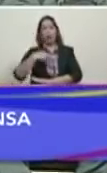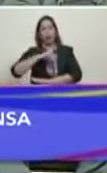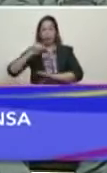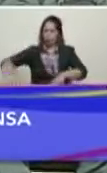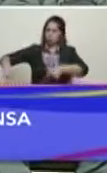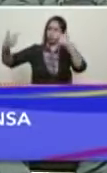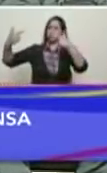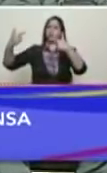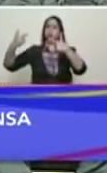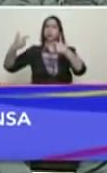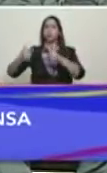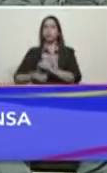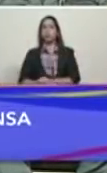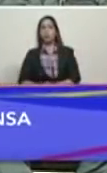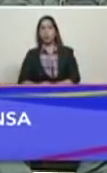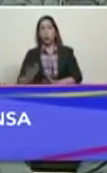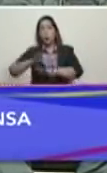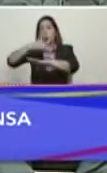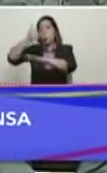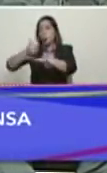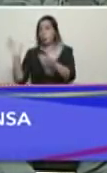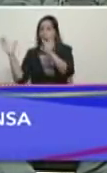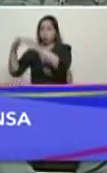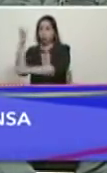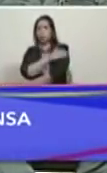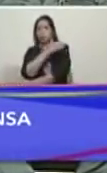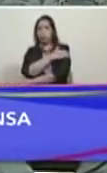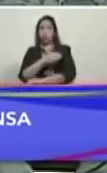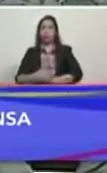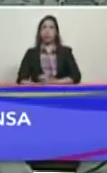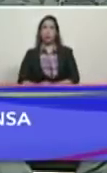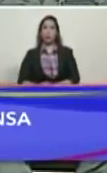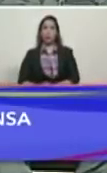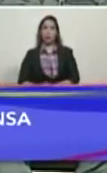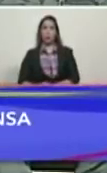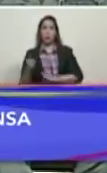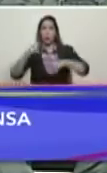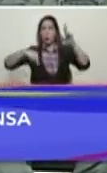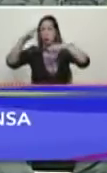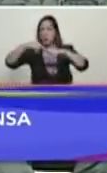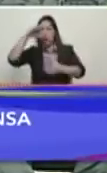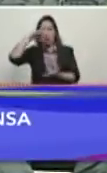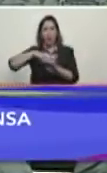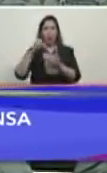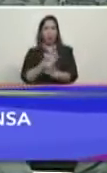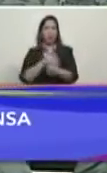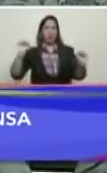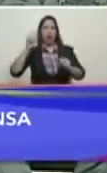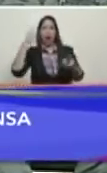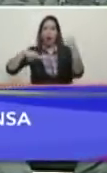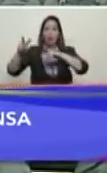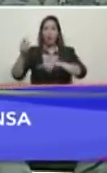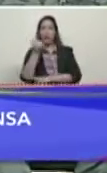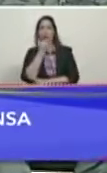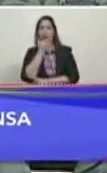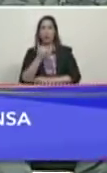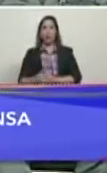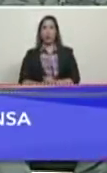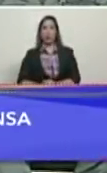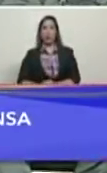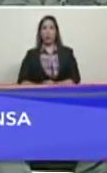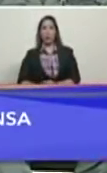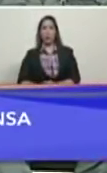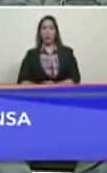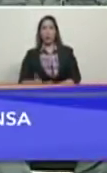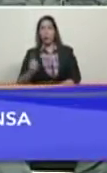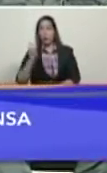por culpa de una oligarquía que ha constituido un Estado fallido en Colombia y que no es capaz de